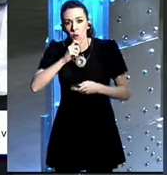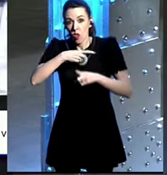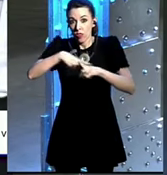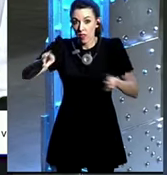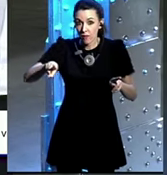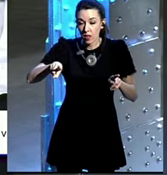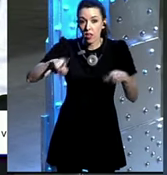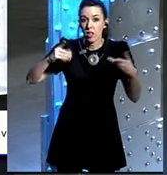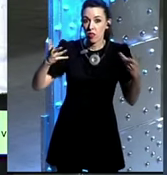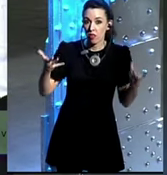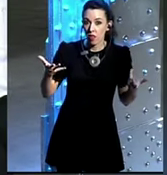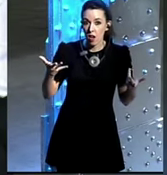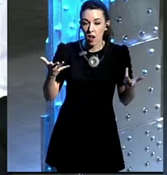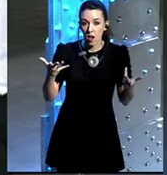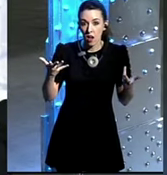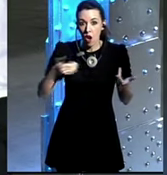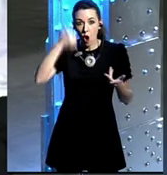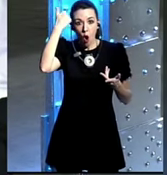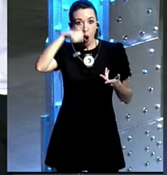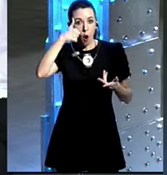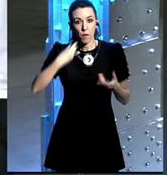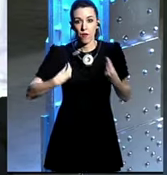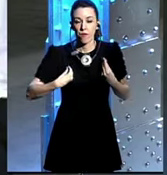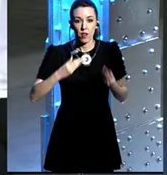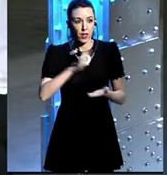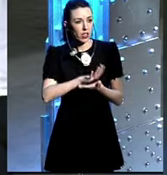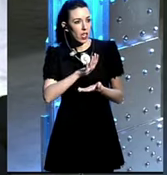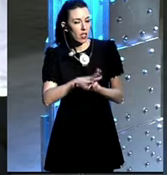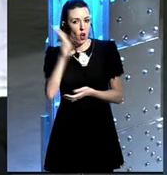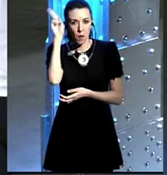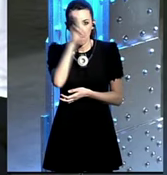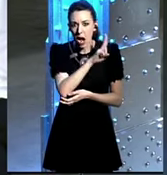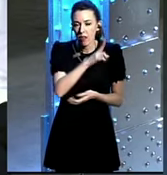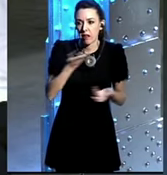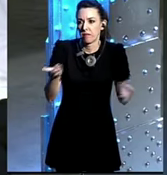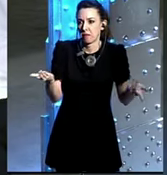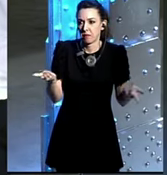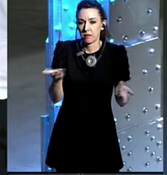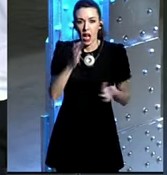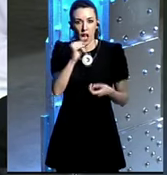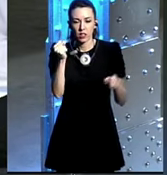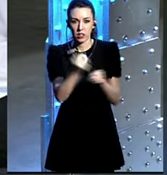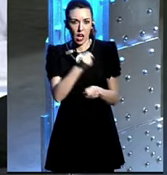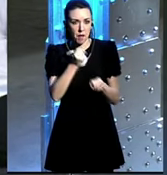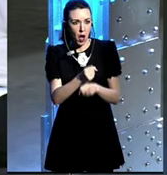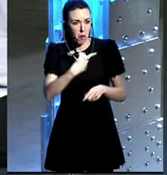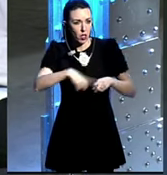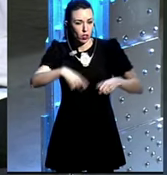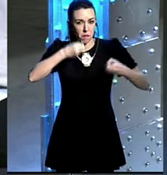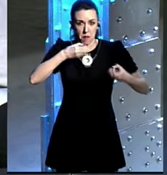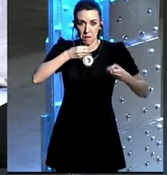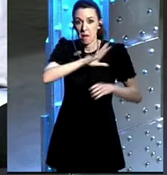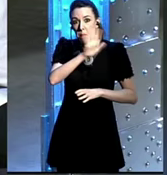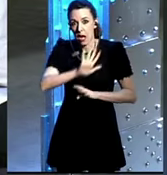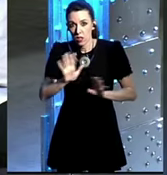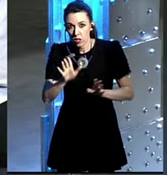puede tener un señor que vive tranquilamente en Madrid y que, bueno, pues tiene trabajo y le van bien las cosas